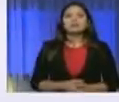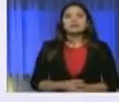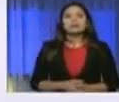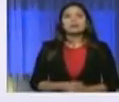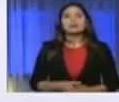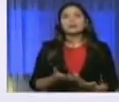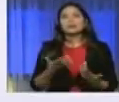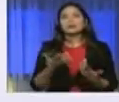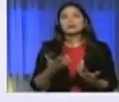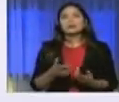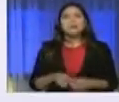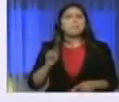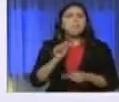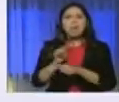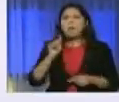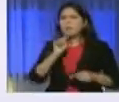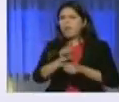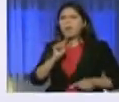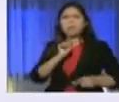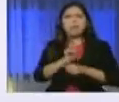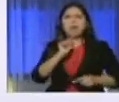plomo, plomo.